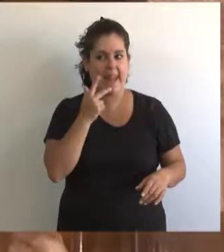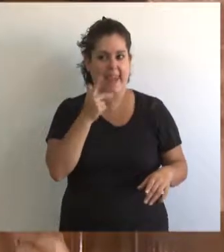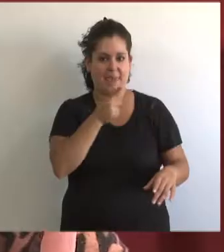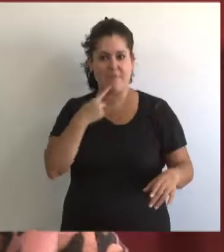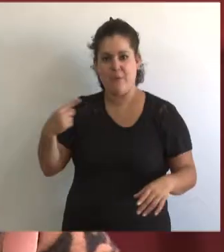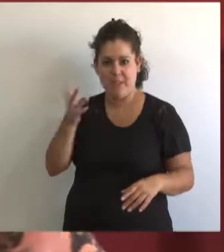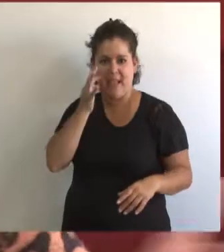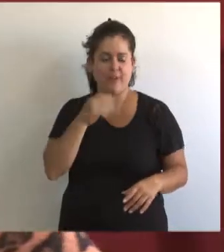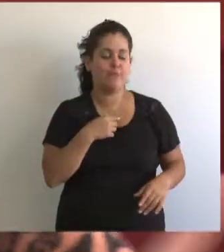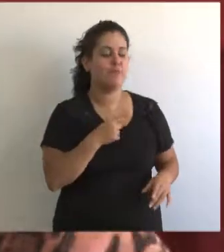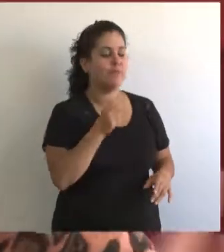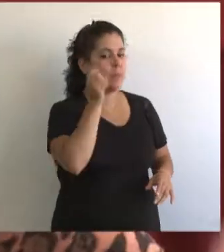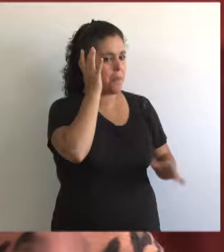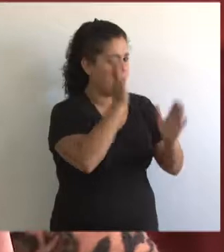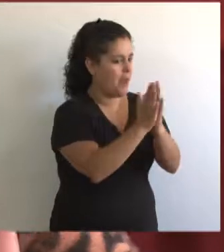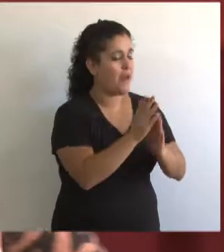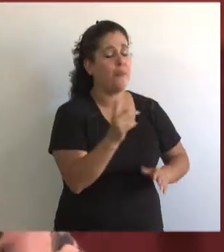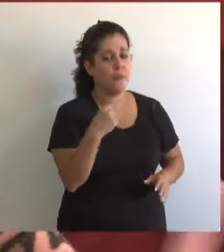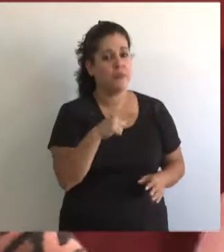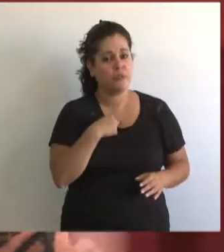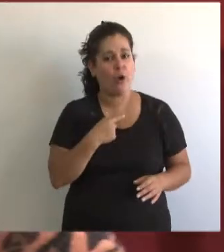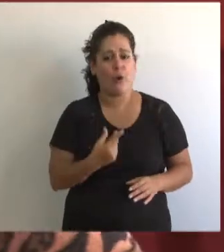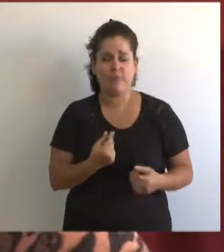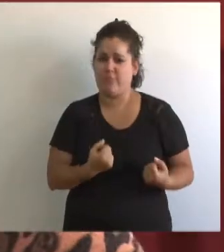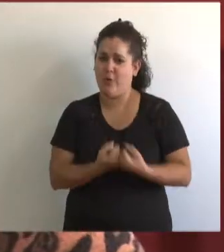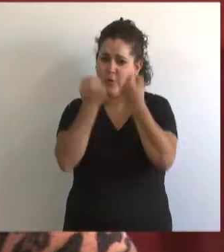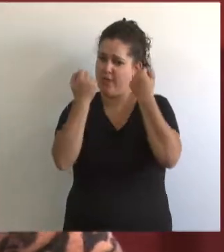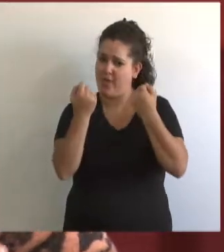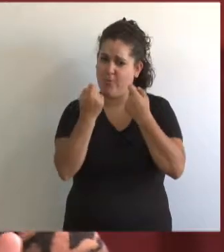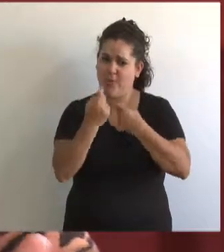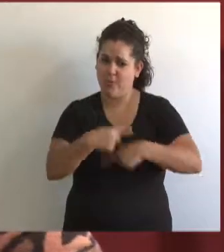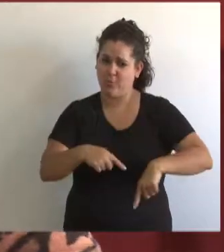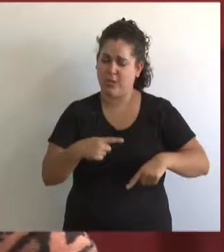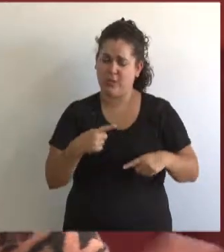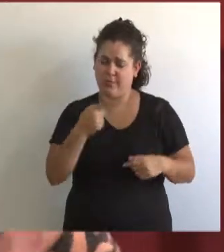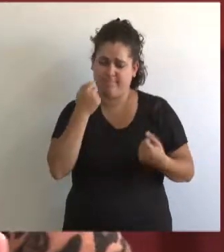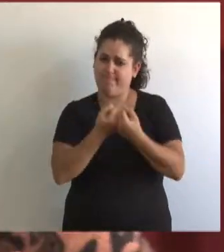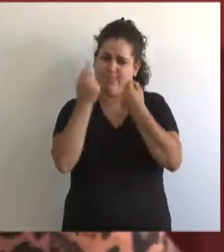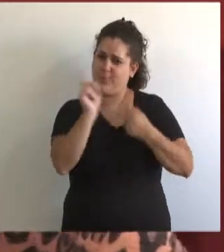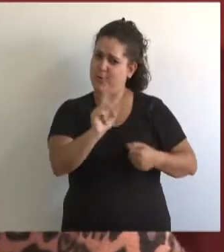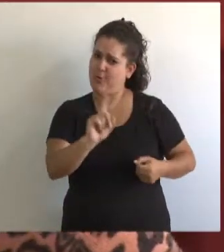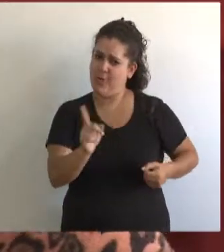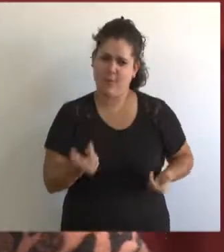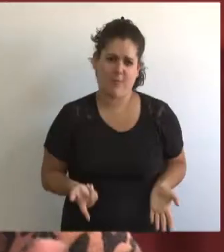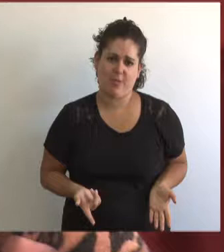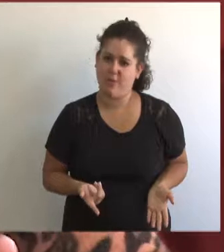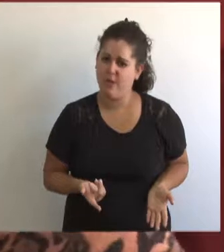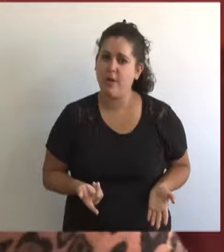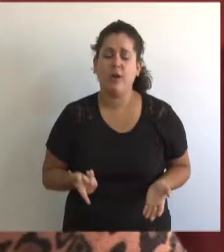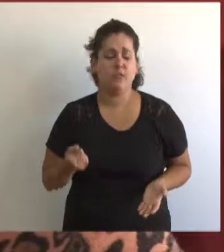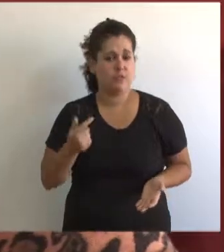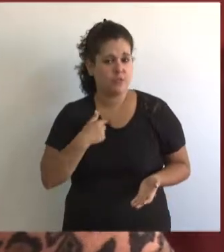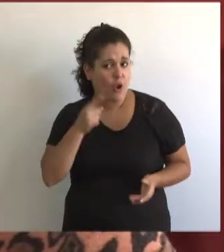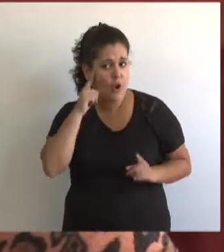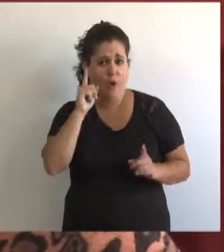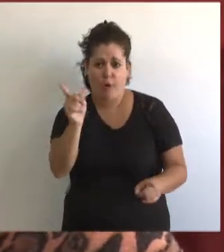tengo que ir a la pausa, por eso apuro. Claramente discrepo en muchas de los argumentos que ha esgrimido el diputado